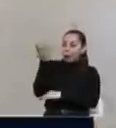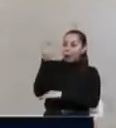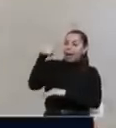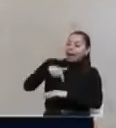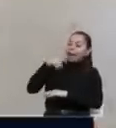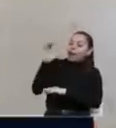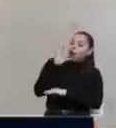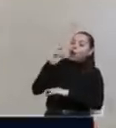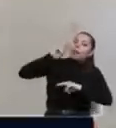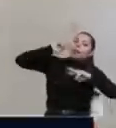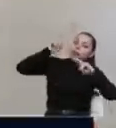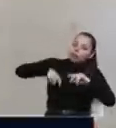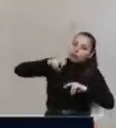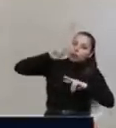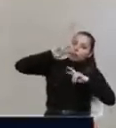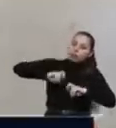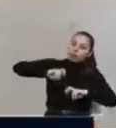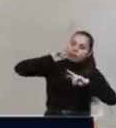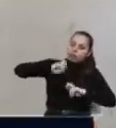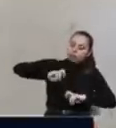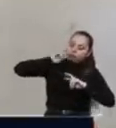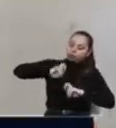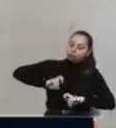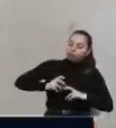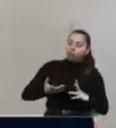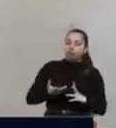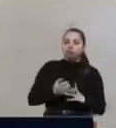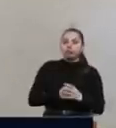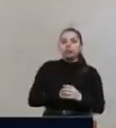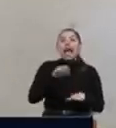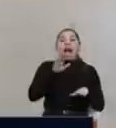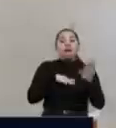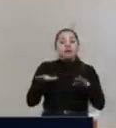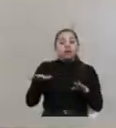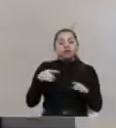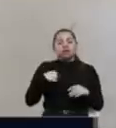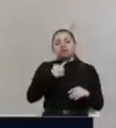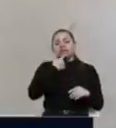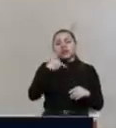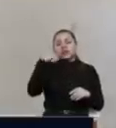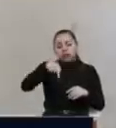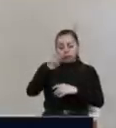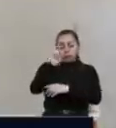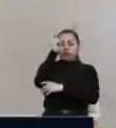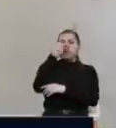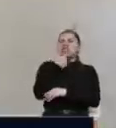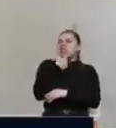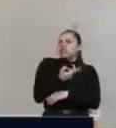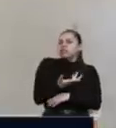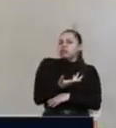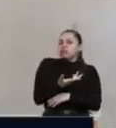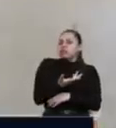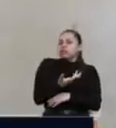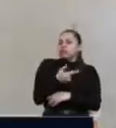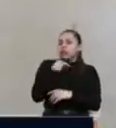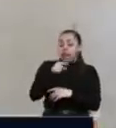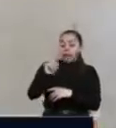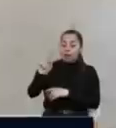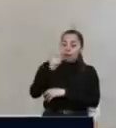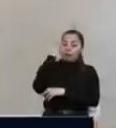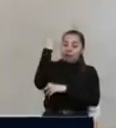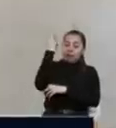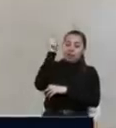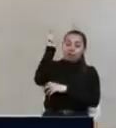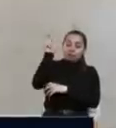que investigarse y en muchas ocasiones han dicho de la fiscalía, del fiscal general,